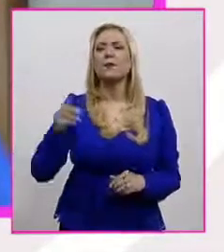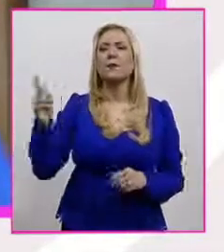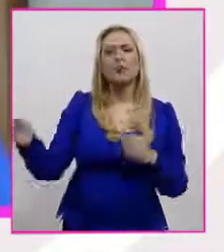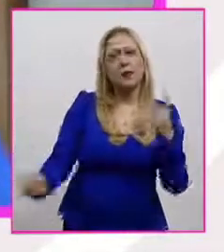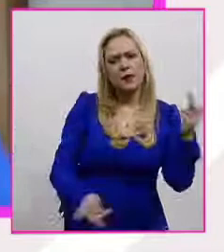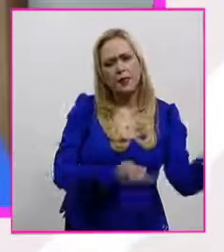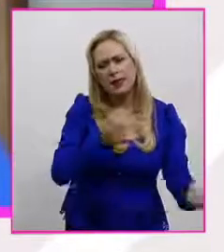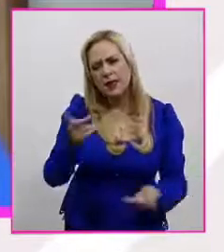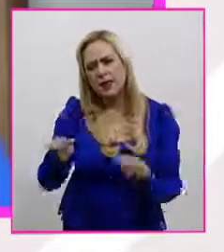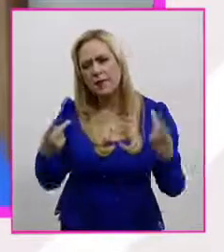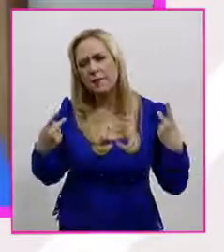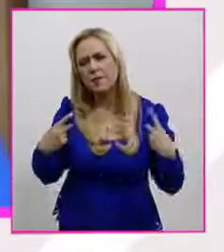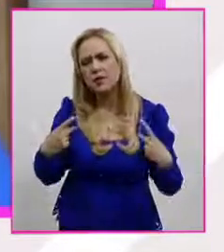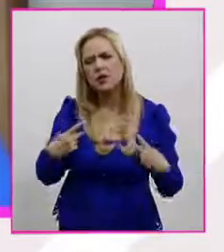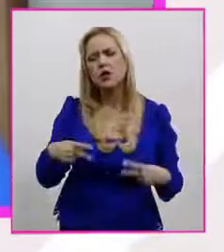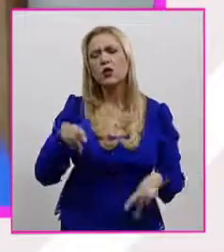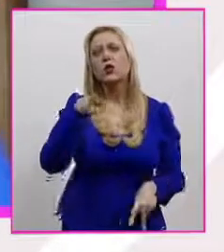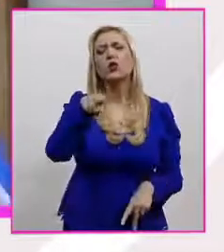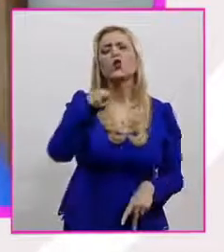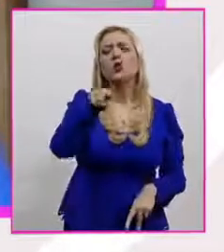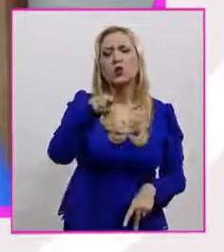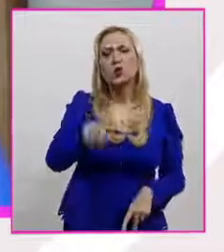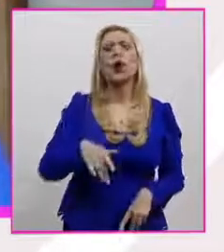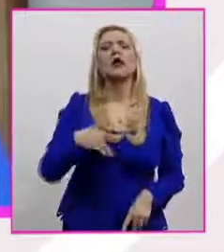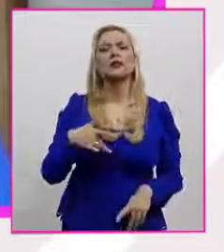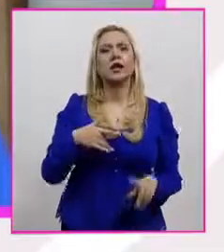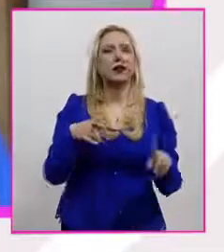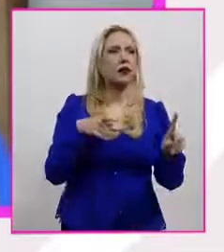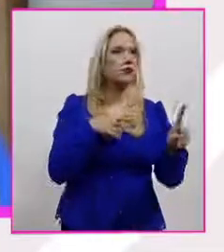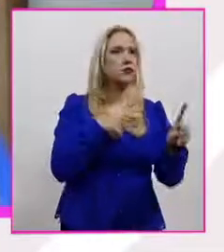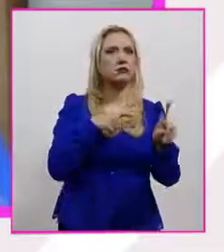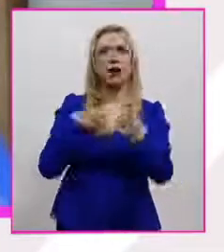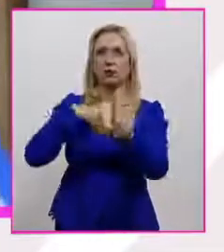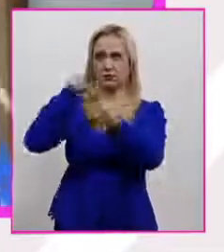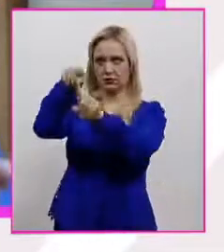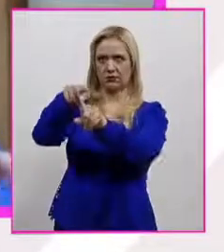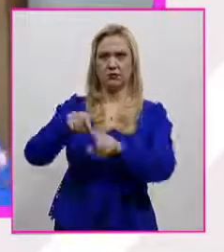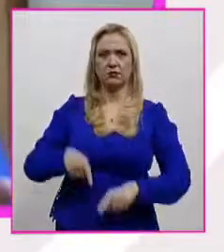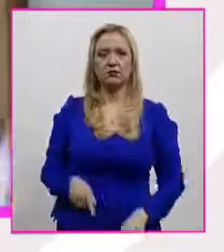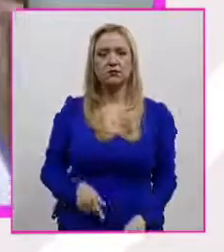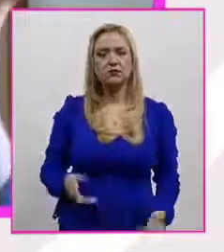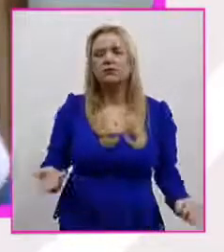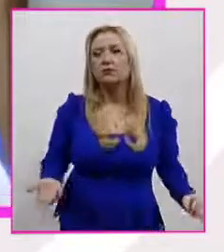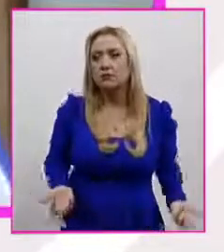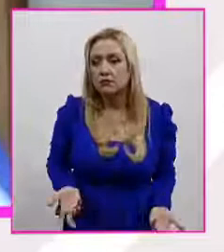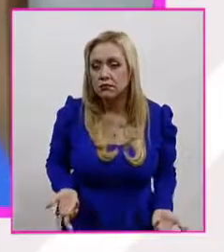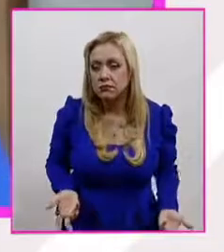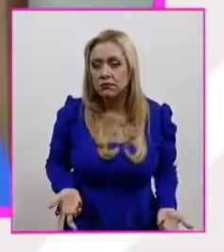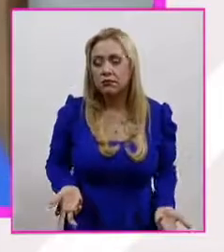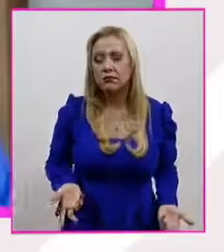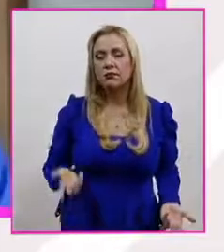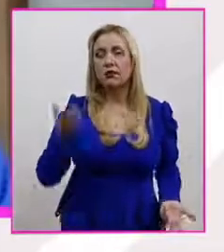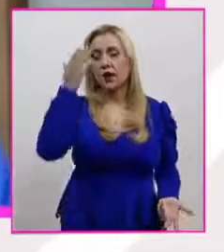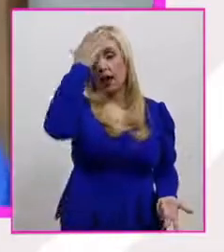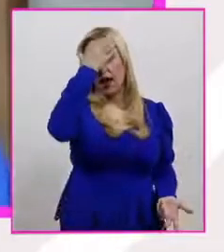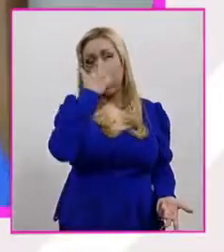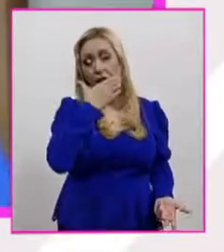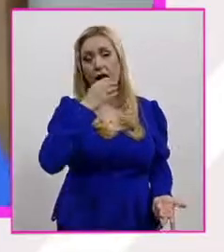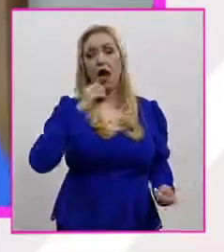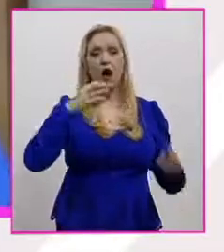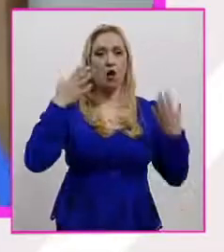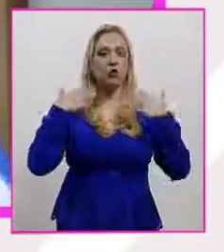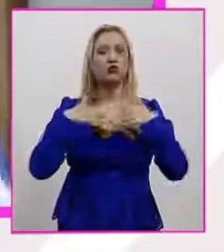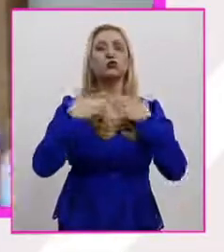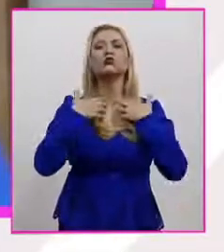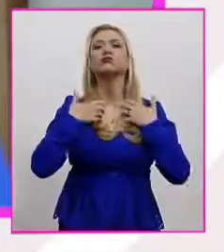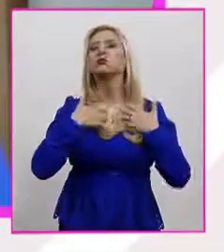personas ellos en qué tonalidad se identifican, ya sea tomando como referencia la tonalidad de la cara o la tonalidad de la